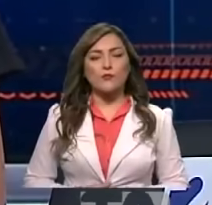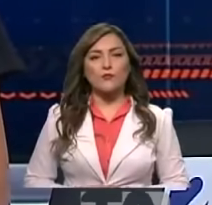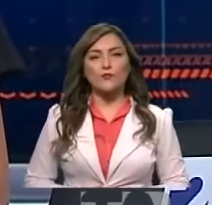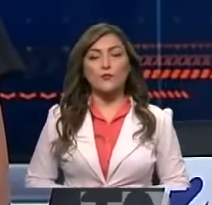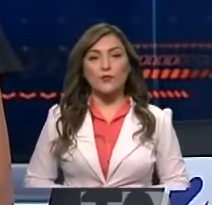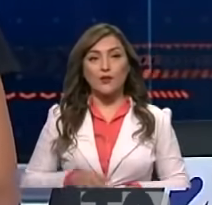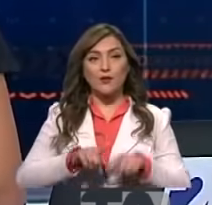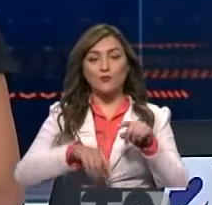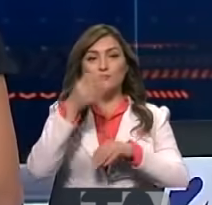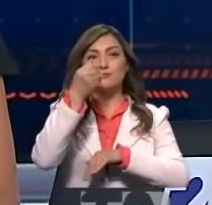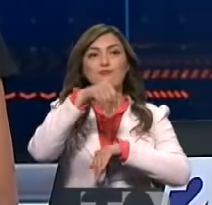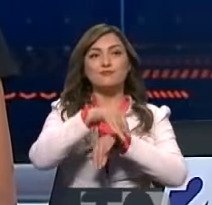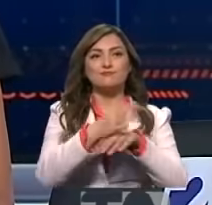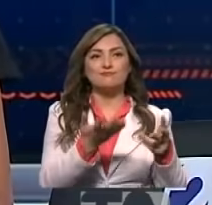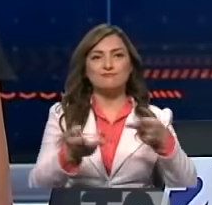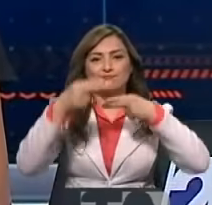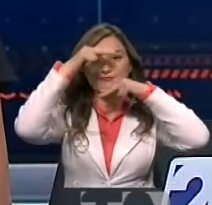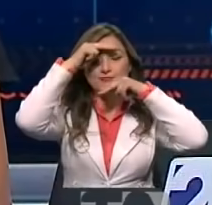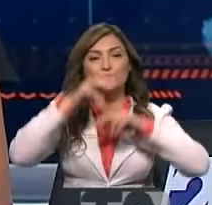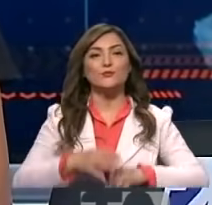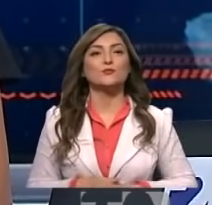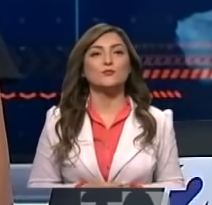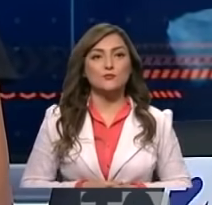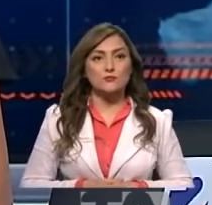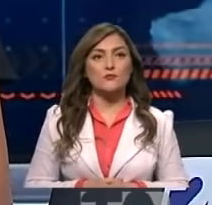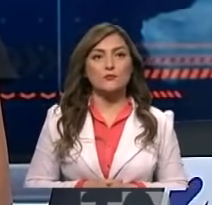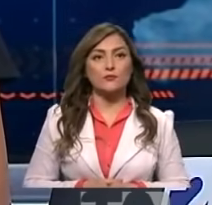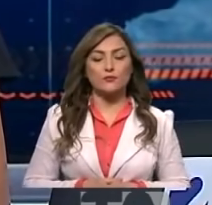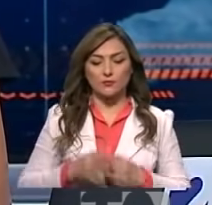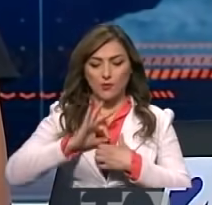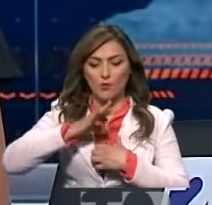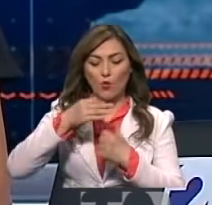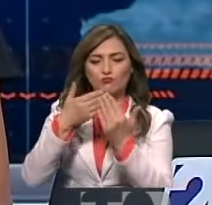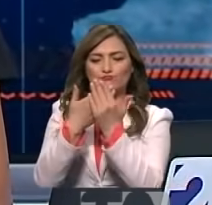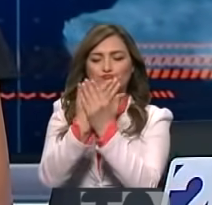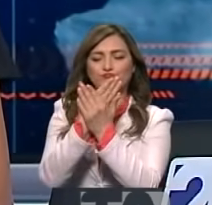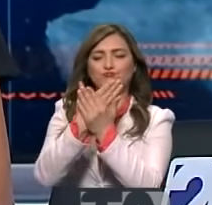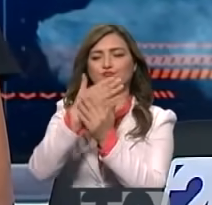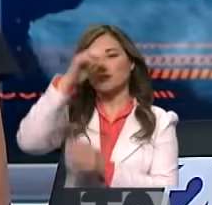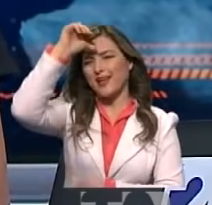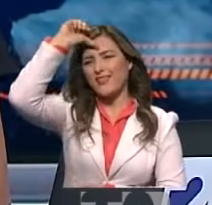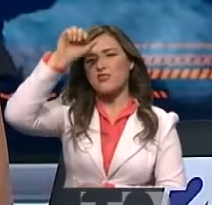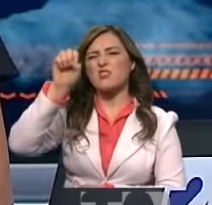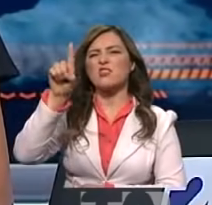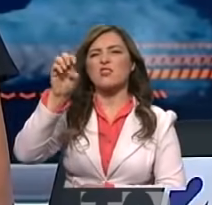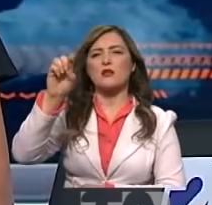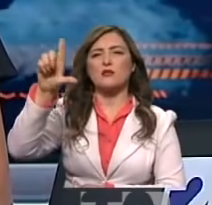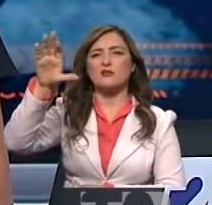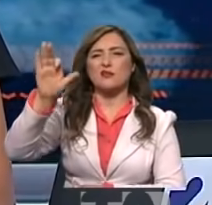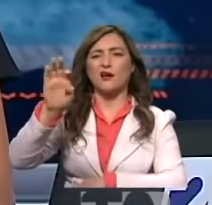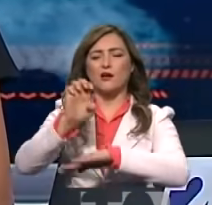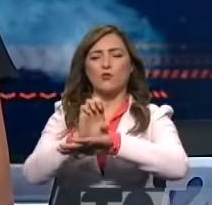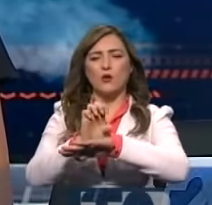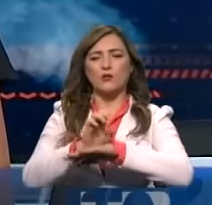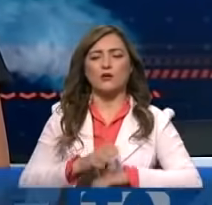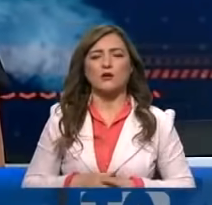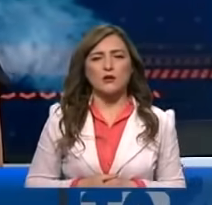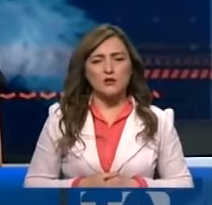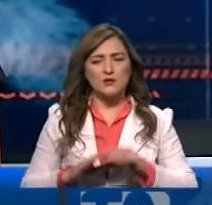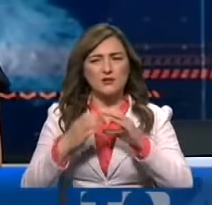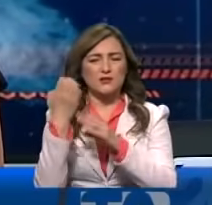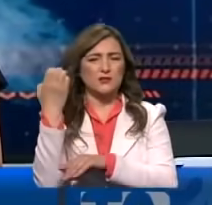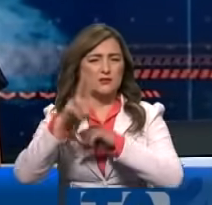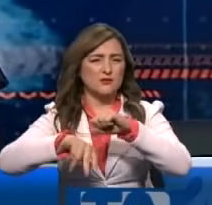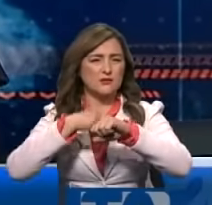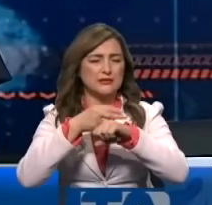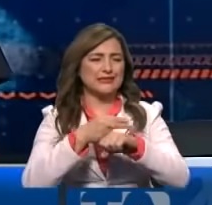¿Qué tal, amigos? Buenas tardes, bienvenidos. Ante un incremento de casos de la variante Delta en el país, el COE Nacional exhorta al presidente de la República